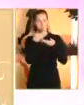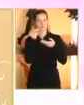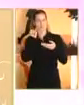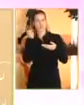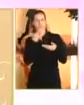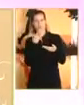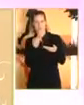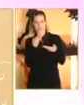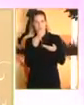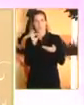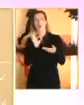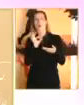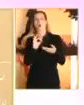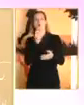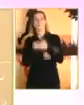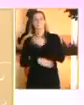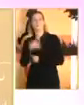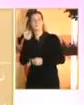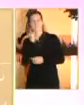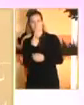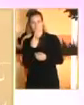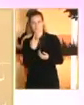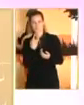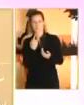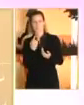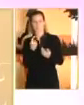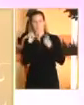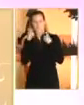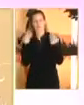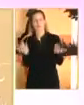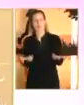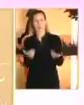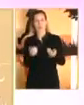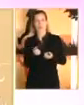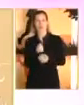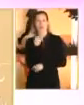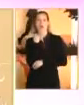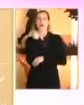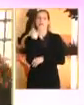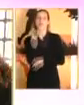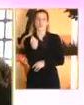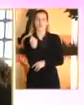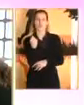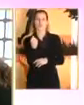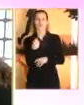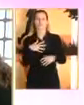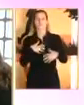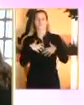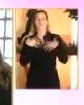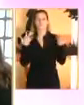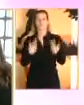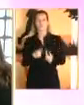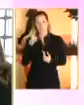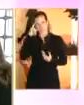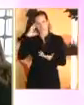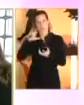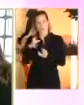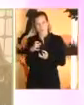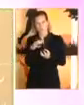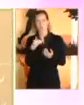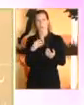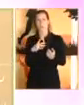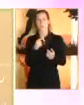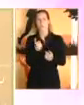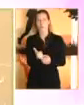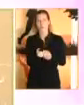discapacidad auditiva. Lo primero que procuramos hacer es un poco el apoyo emocional o el apoyo psicológico y sobre todo la